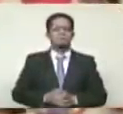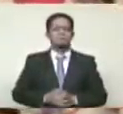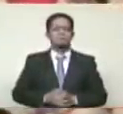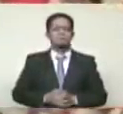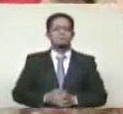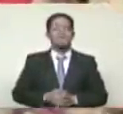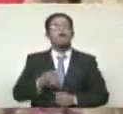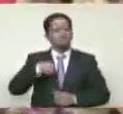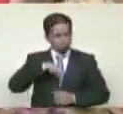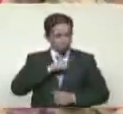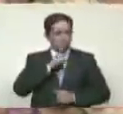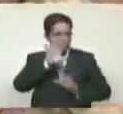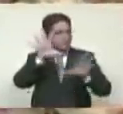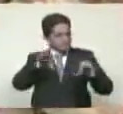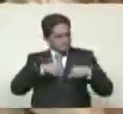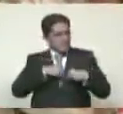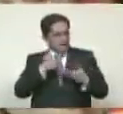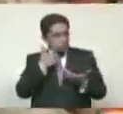¡Asumimos el reto!